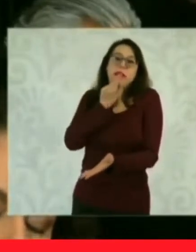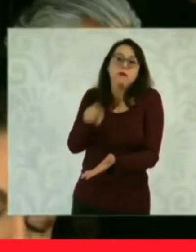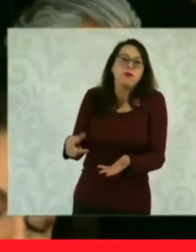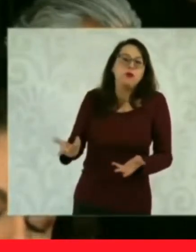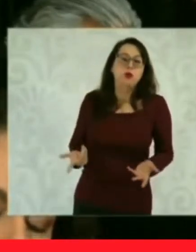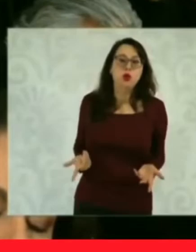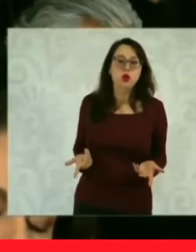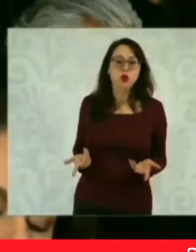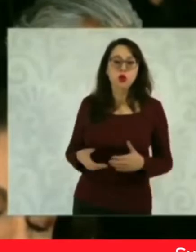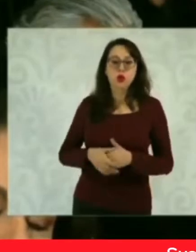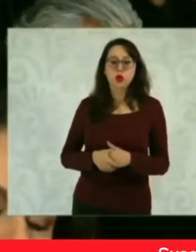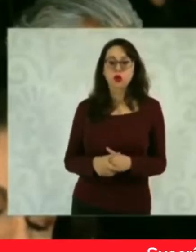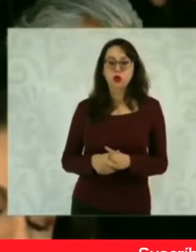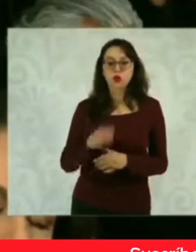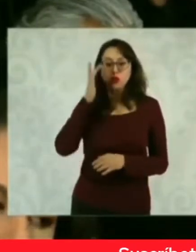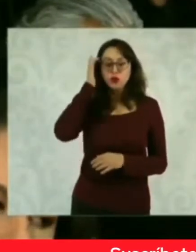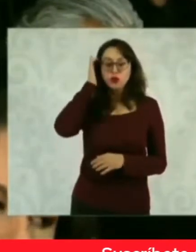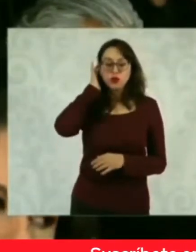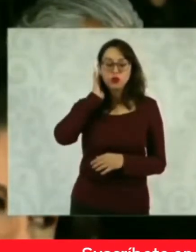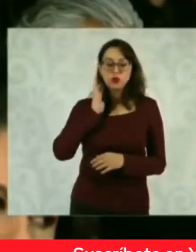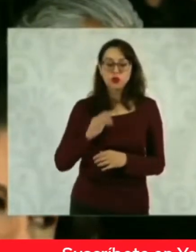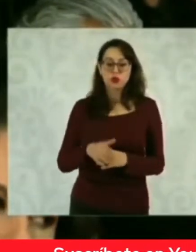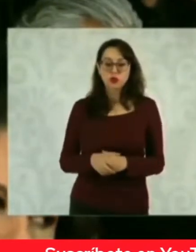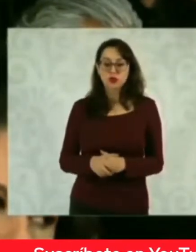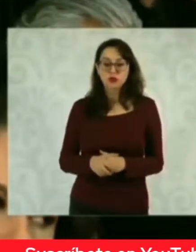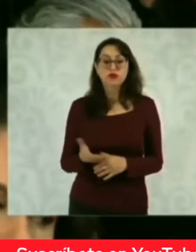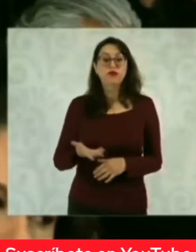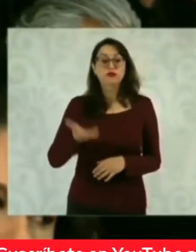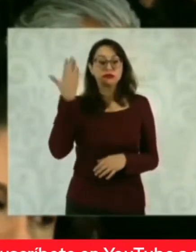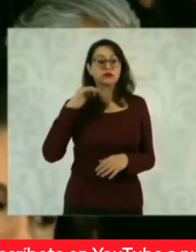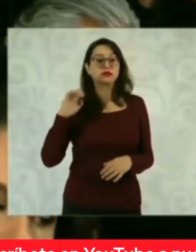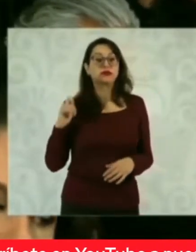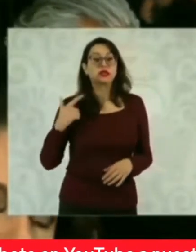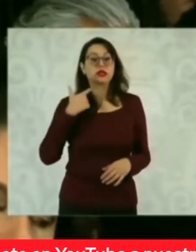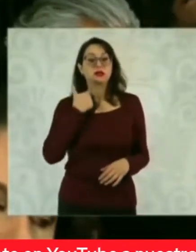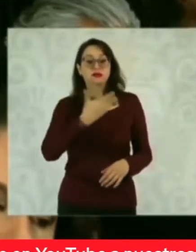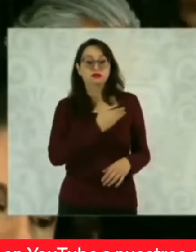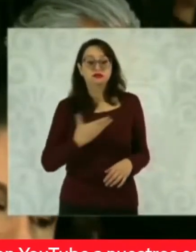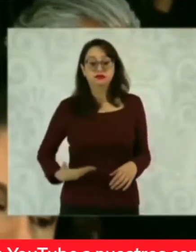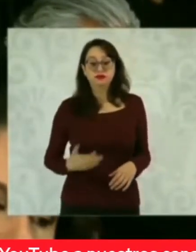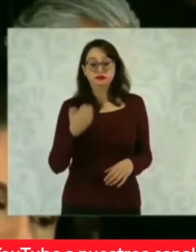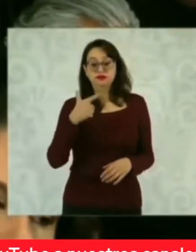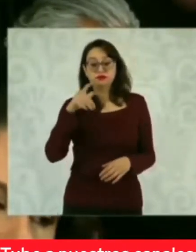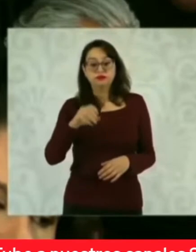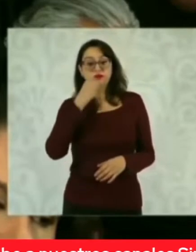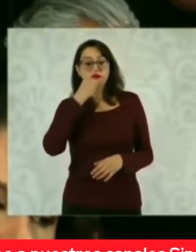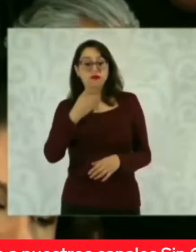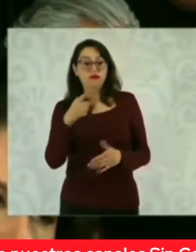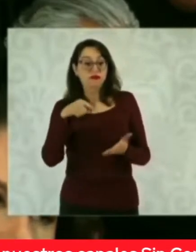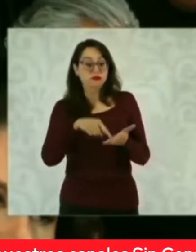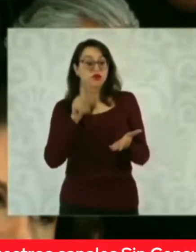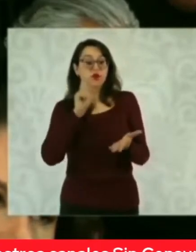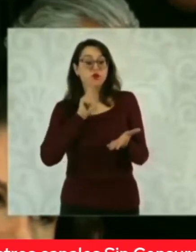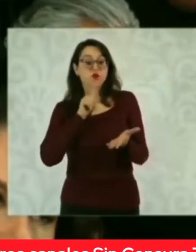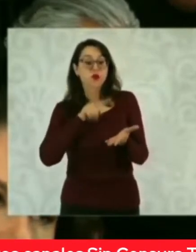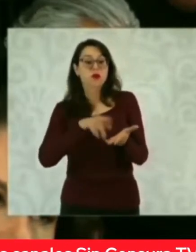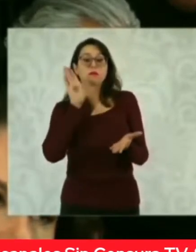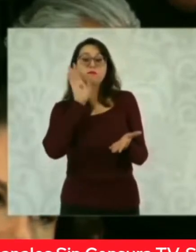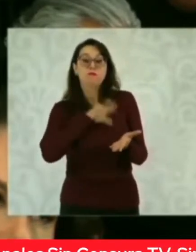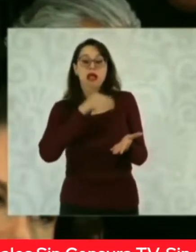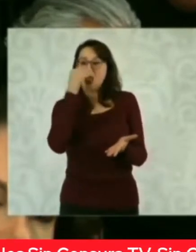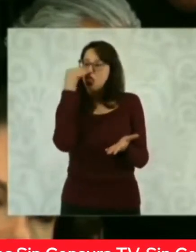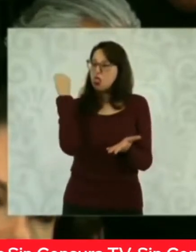considerado que se retiraban los cargos porque eran falsos o, como decía el expresidente López Obrador, eran cuestiones fabricadas. O sea, hubo